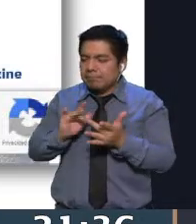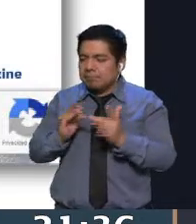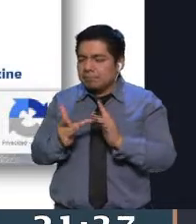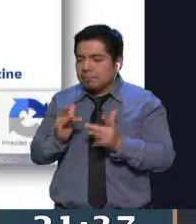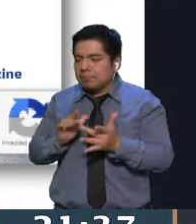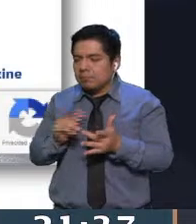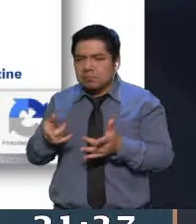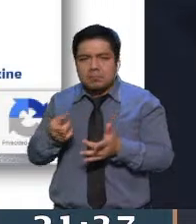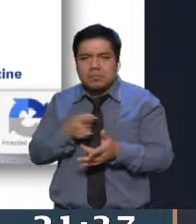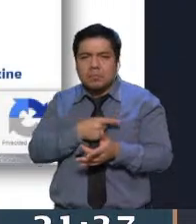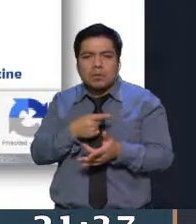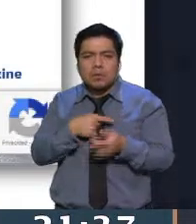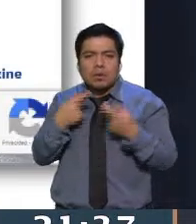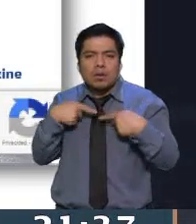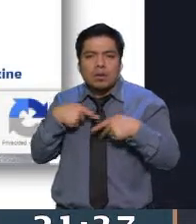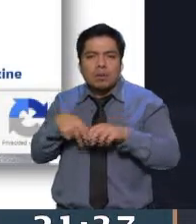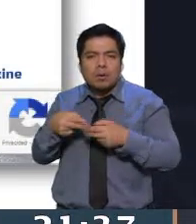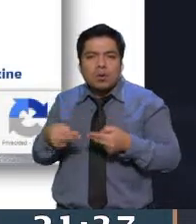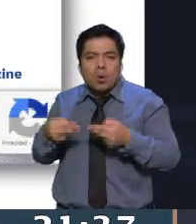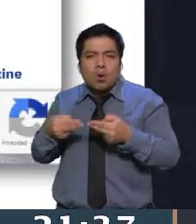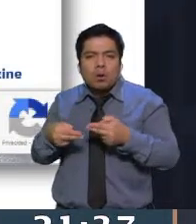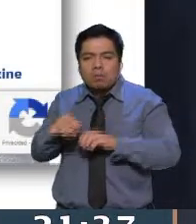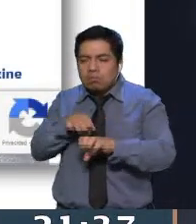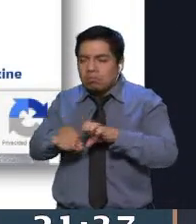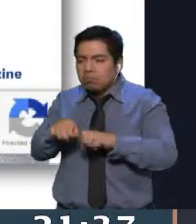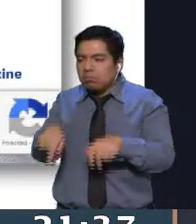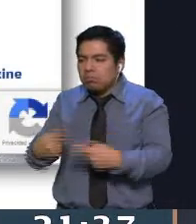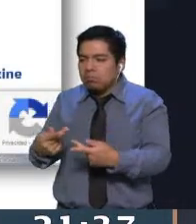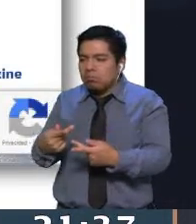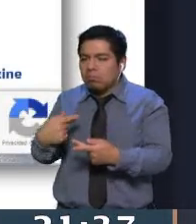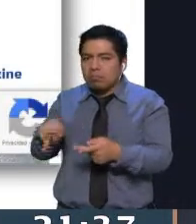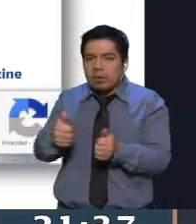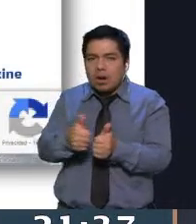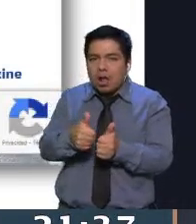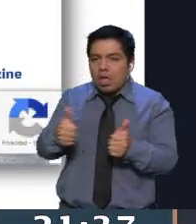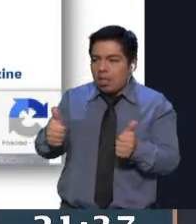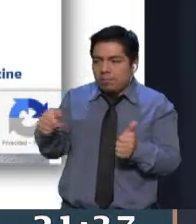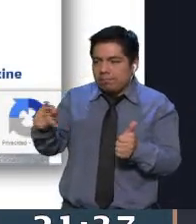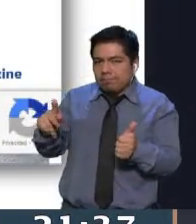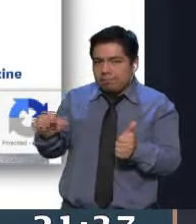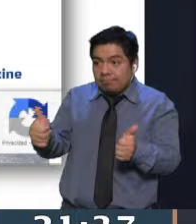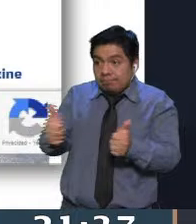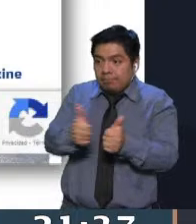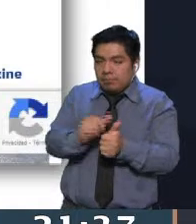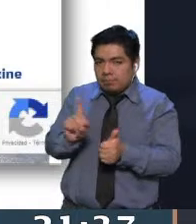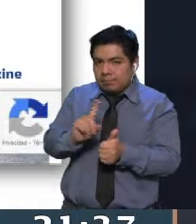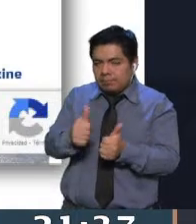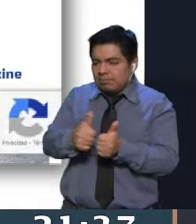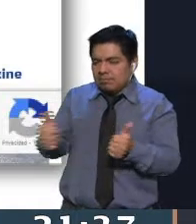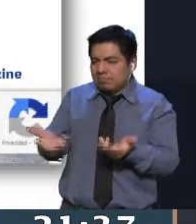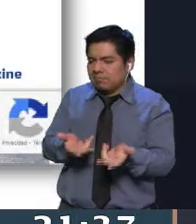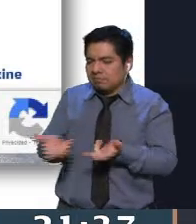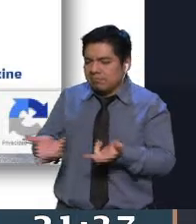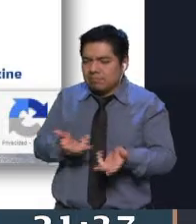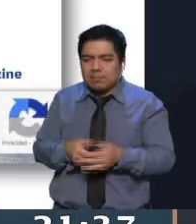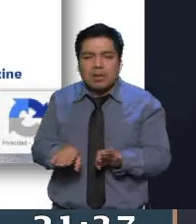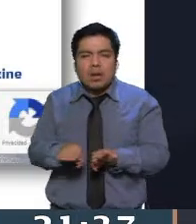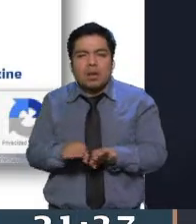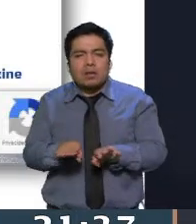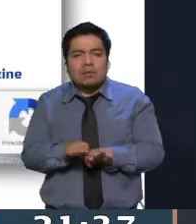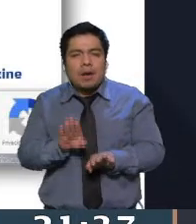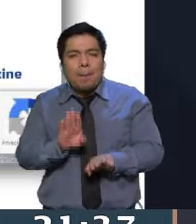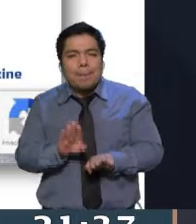de proveedores y negocios que no pertenece a Pemex. Entonces ahí hay un doble juego